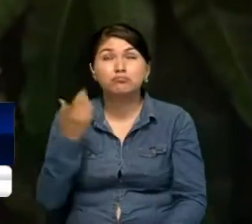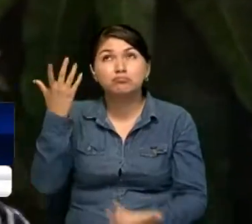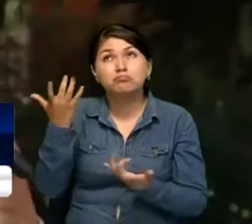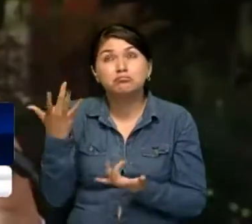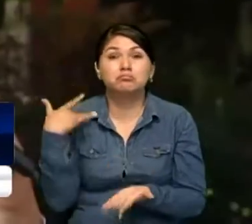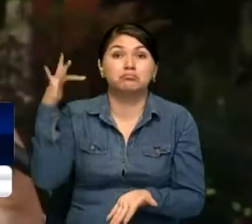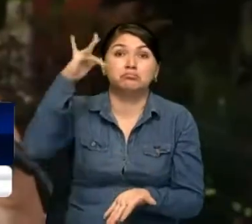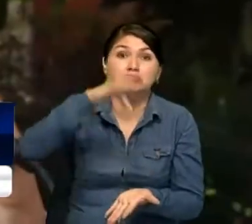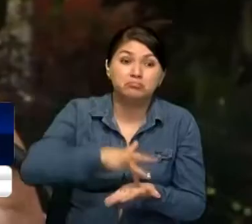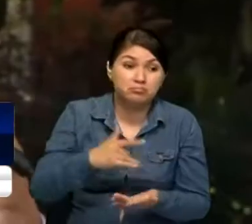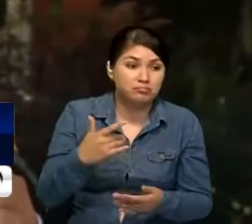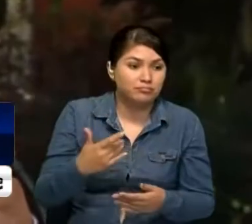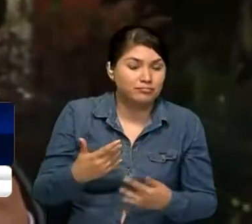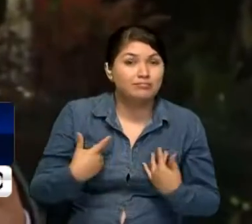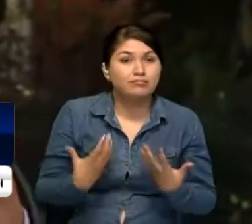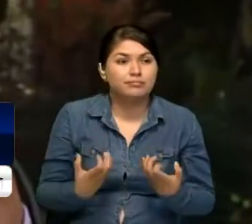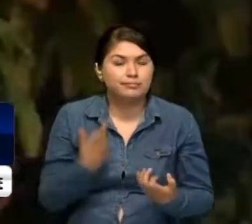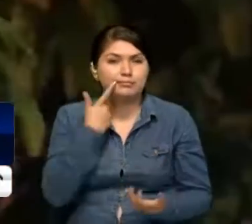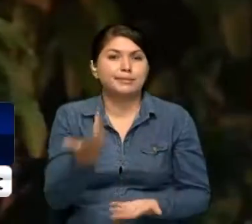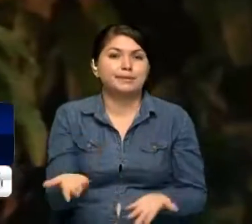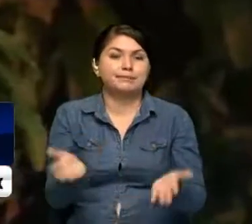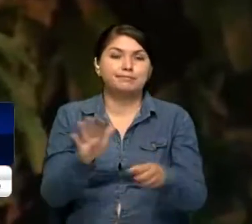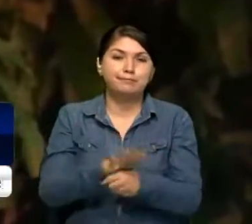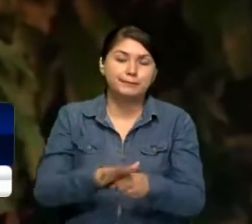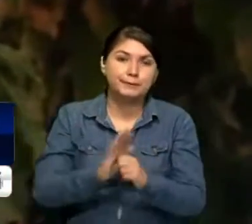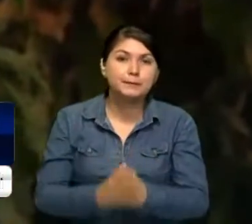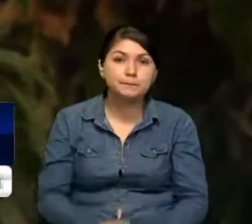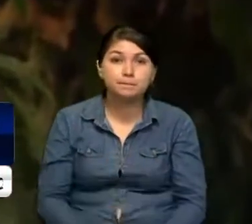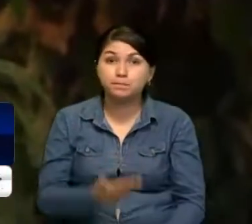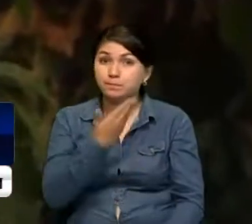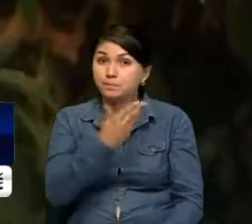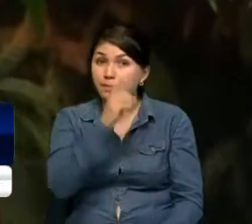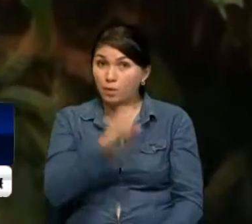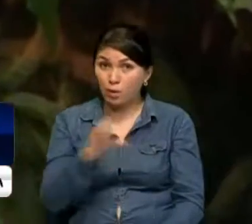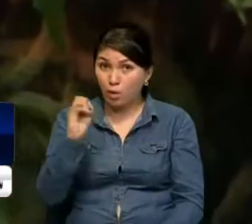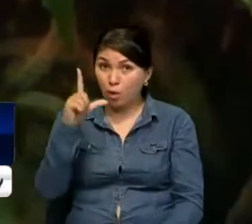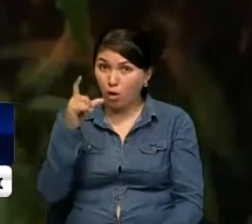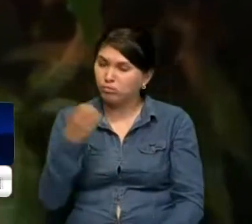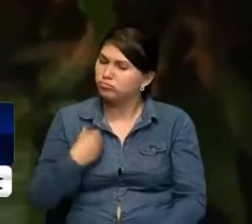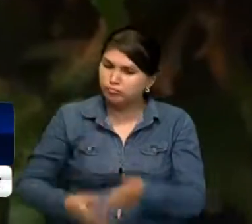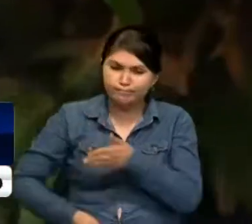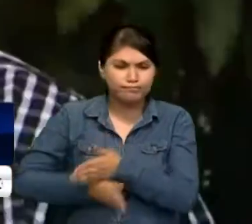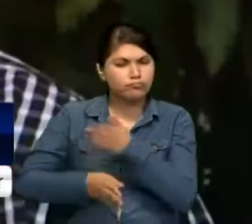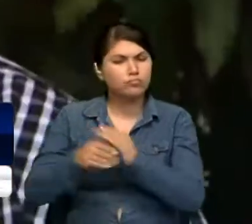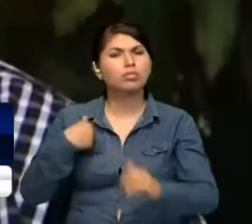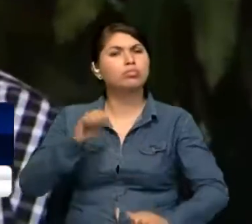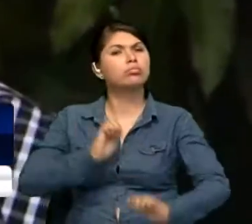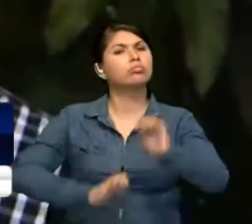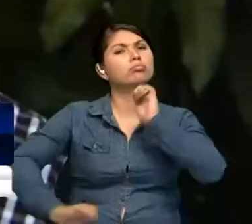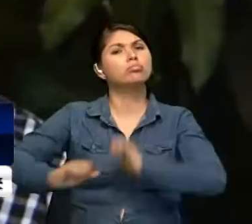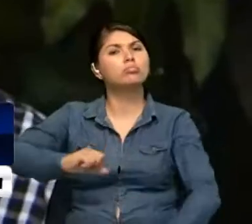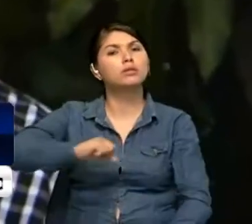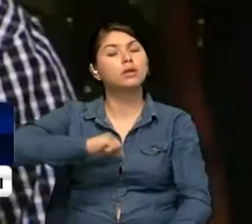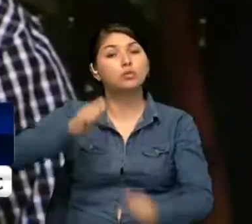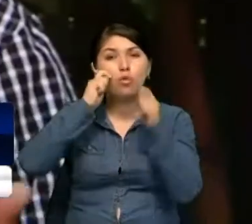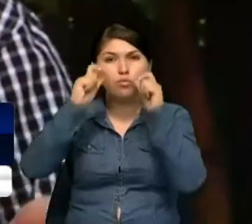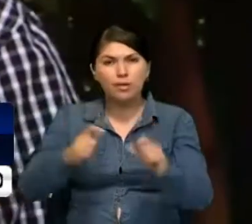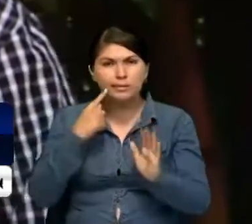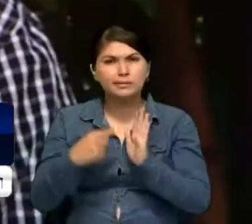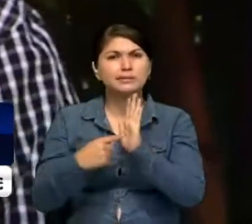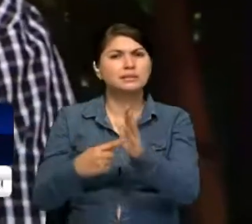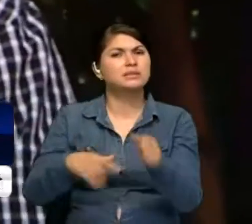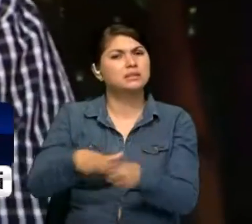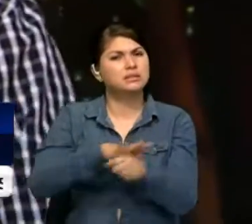nuevo de seguir el trabajo y mire lo que está pasando. Olger Pérez indicó que continuará su camino como defensor de derechos humanos y visibilizando la